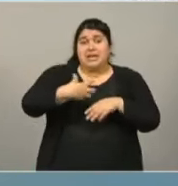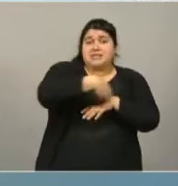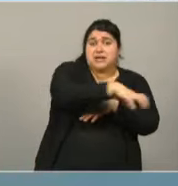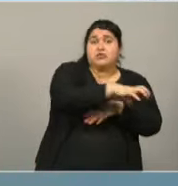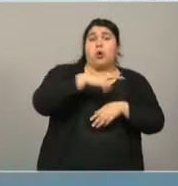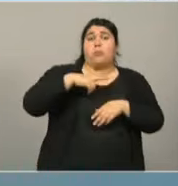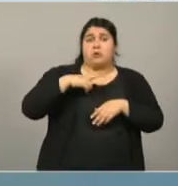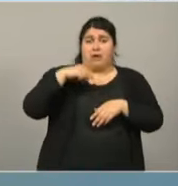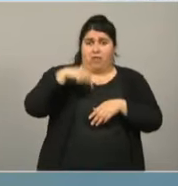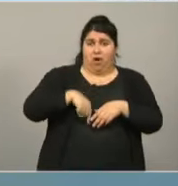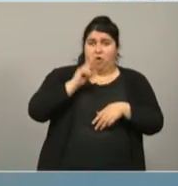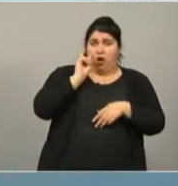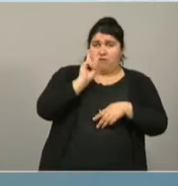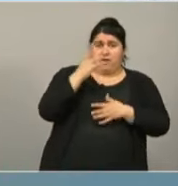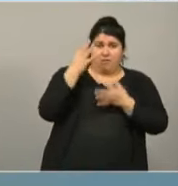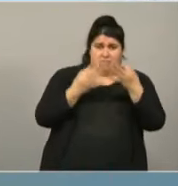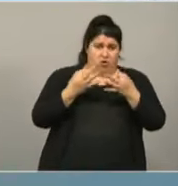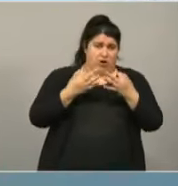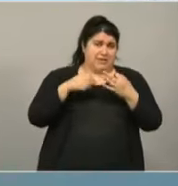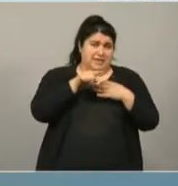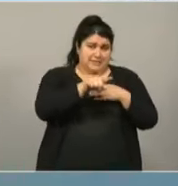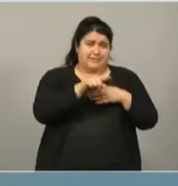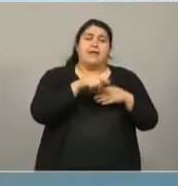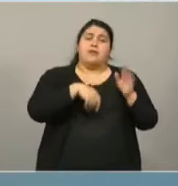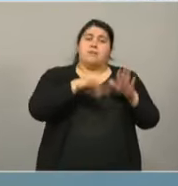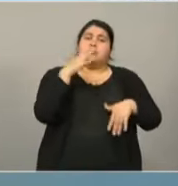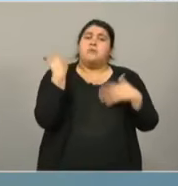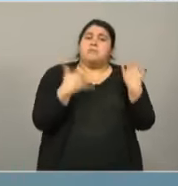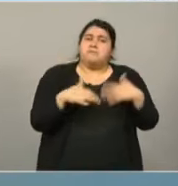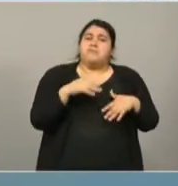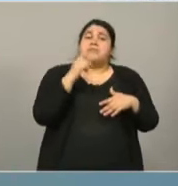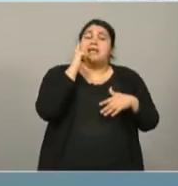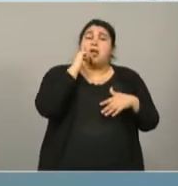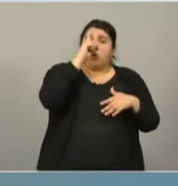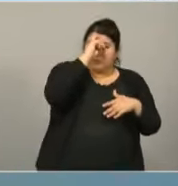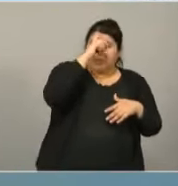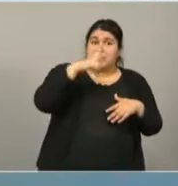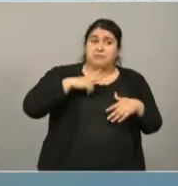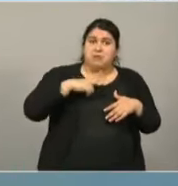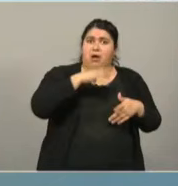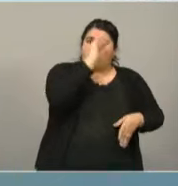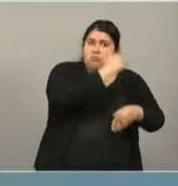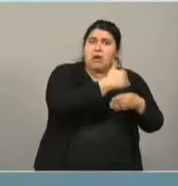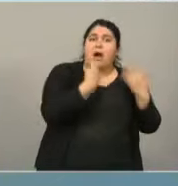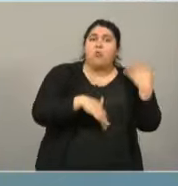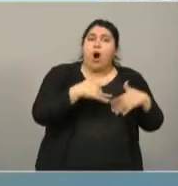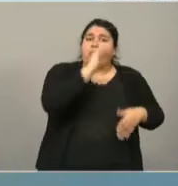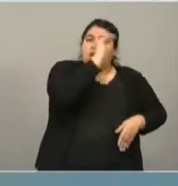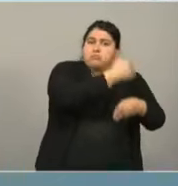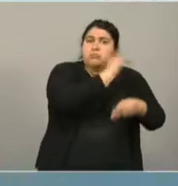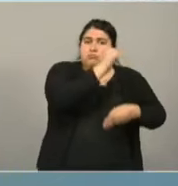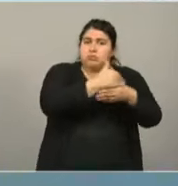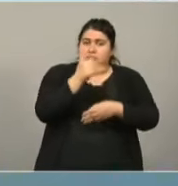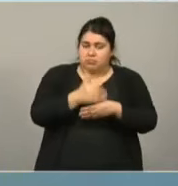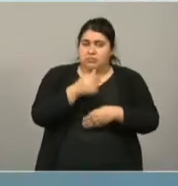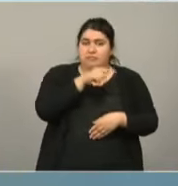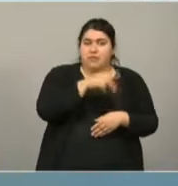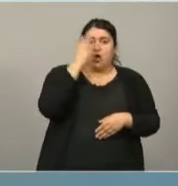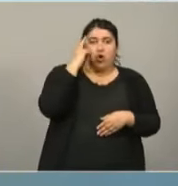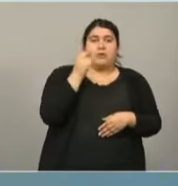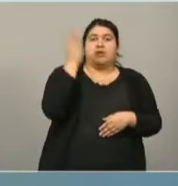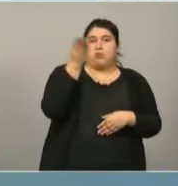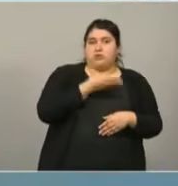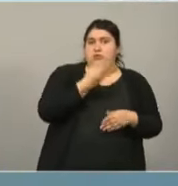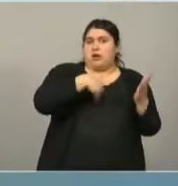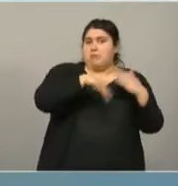privado que hoy estamos viendo cierre de muchas guardias en sanatorios que hacen que esto hoy esté más cerca del 90 por insisto esta encuesta del